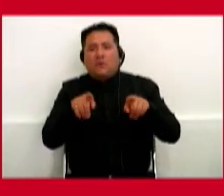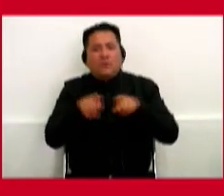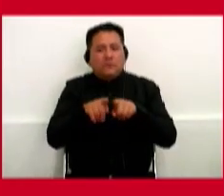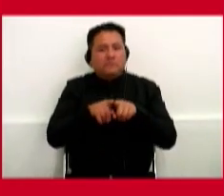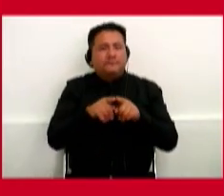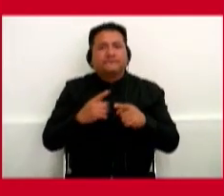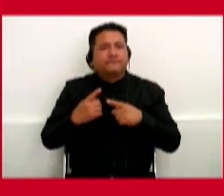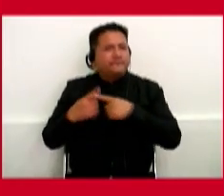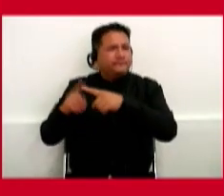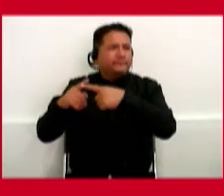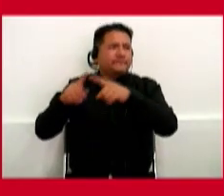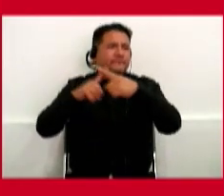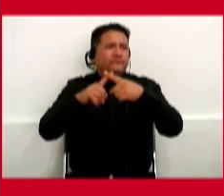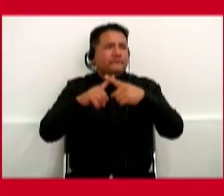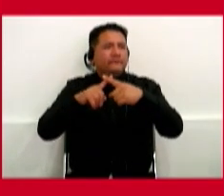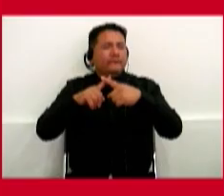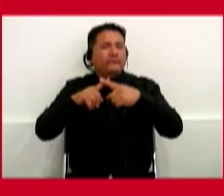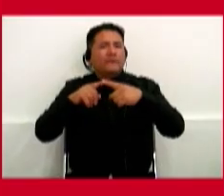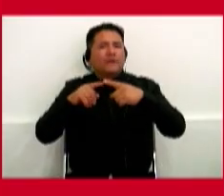su morfología.